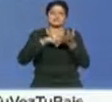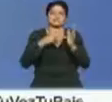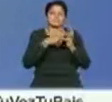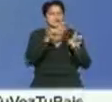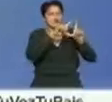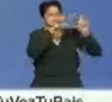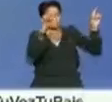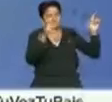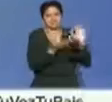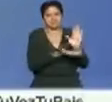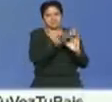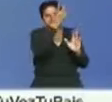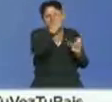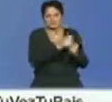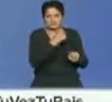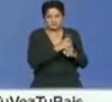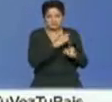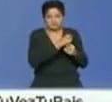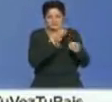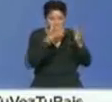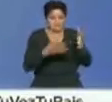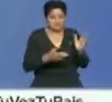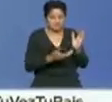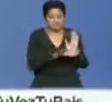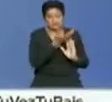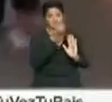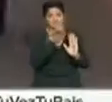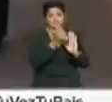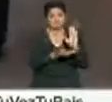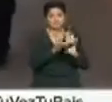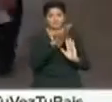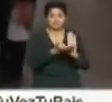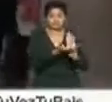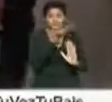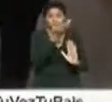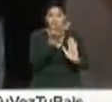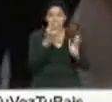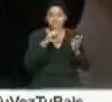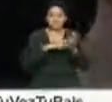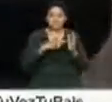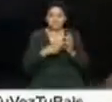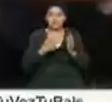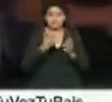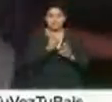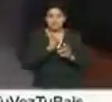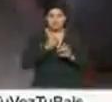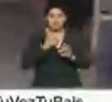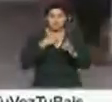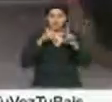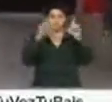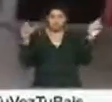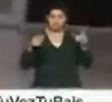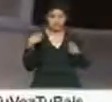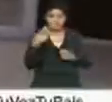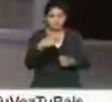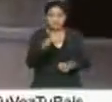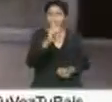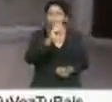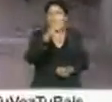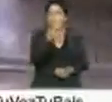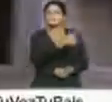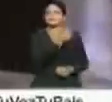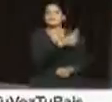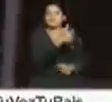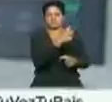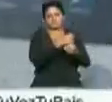incrementen sueldos de los trabajadores, es decir, incremento salarial sin sacrificar sacrificar utilidades o incrementando productividad,